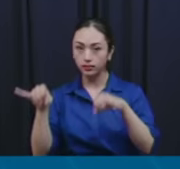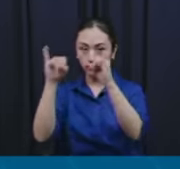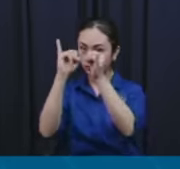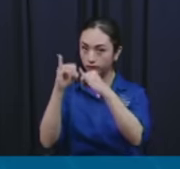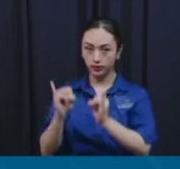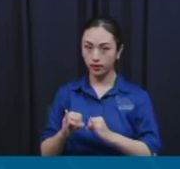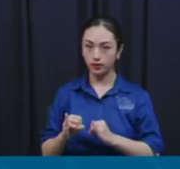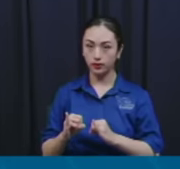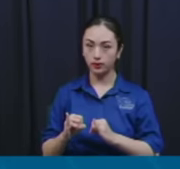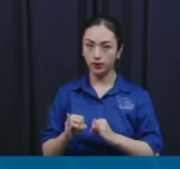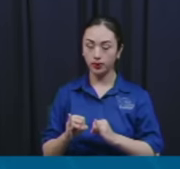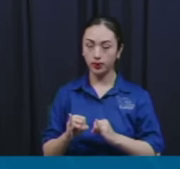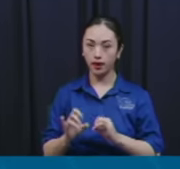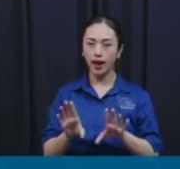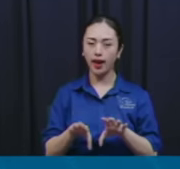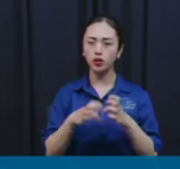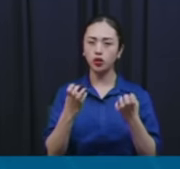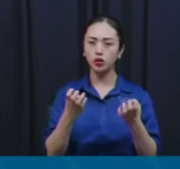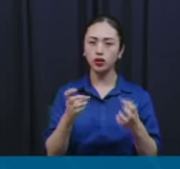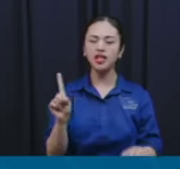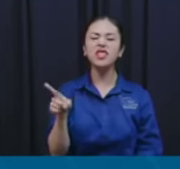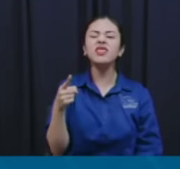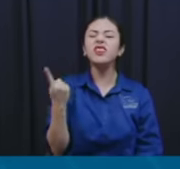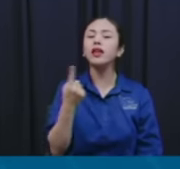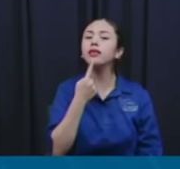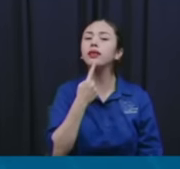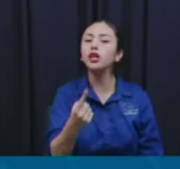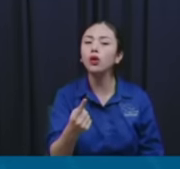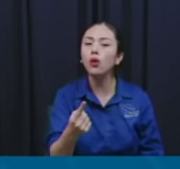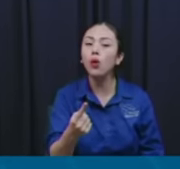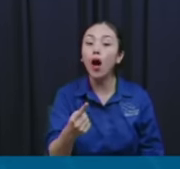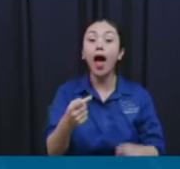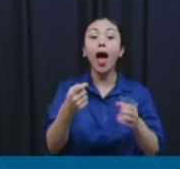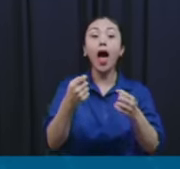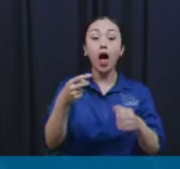Dios Entonces quien dijo hagamos al